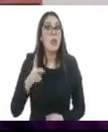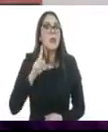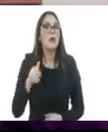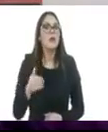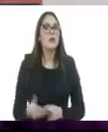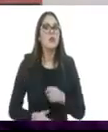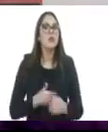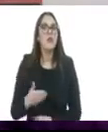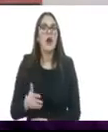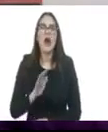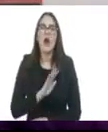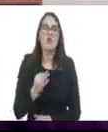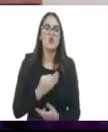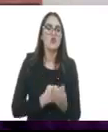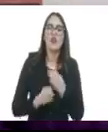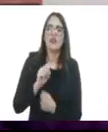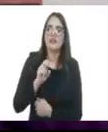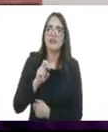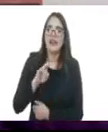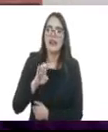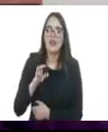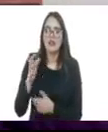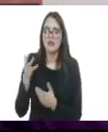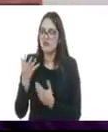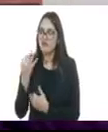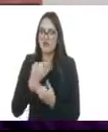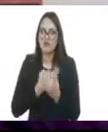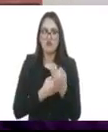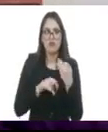serie en distintas latitudes.